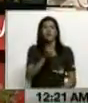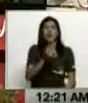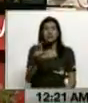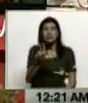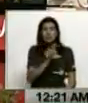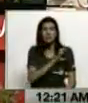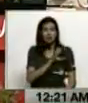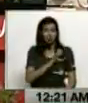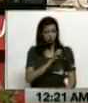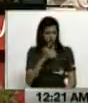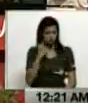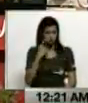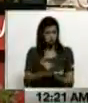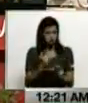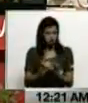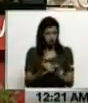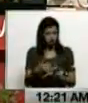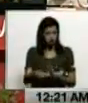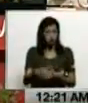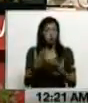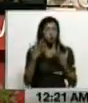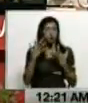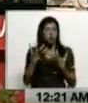salir tanta gente el 23 de